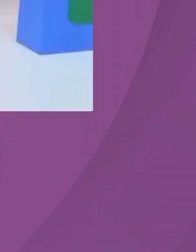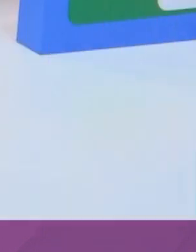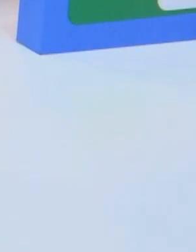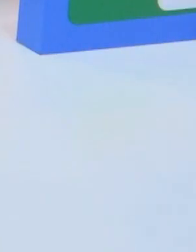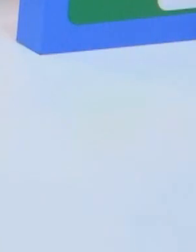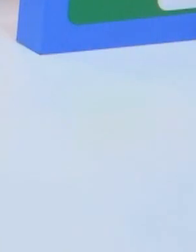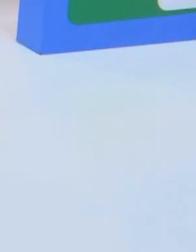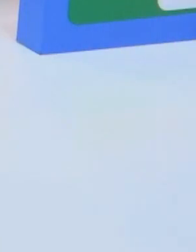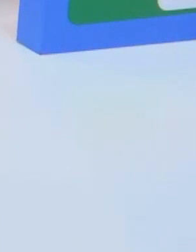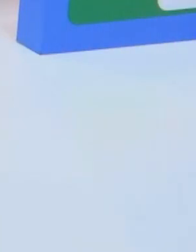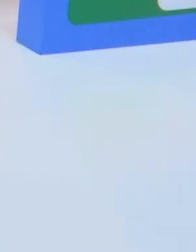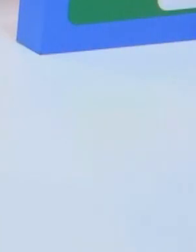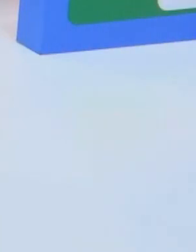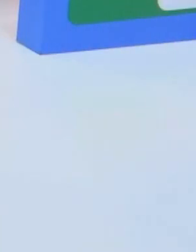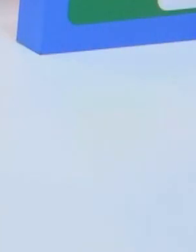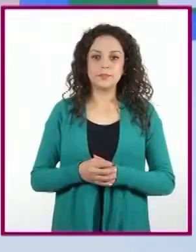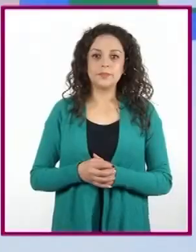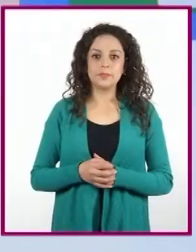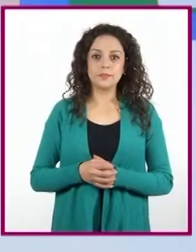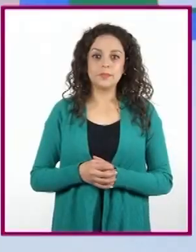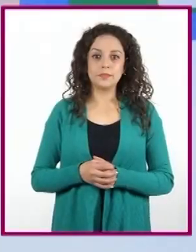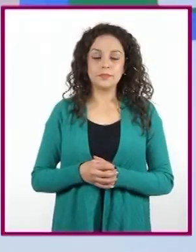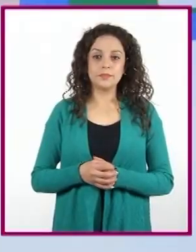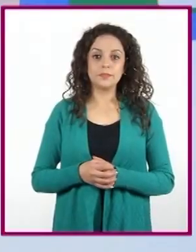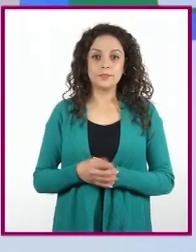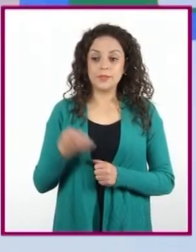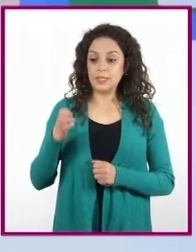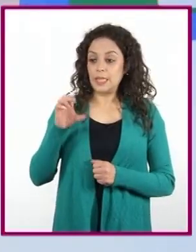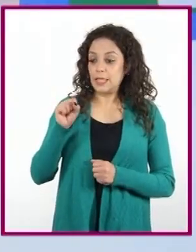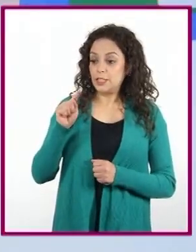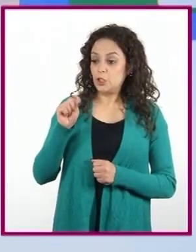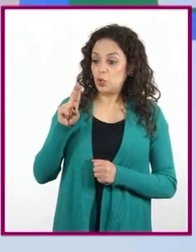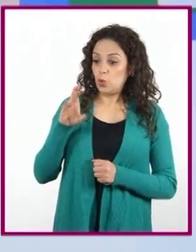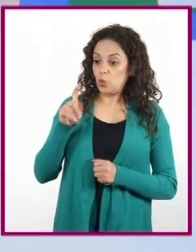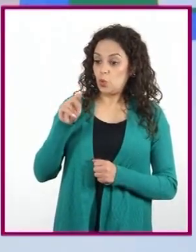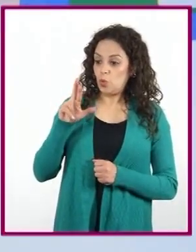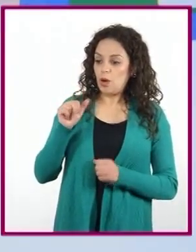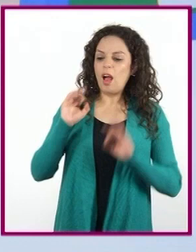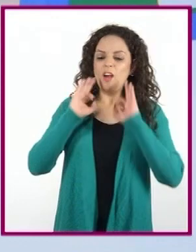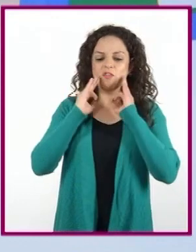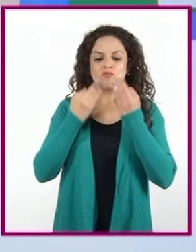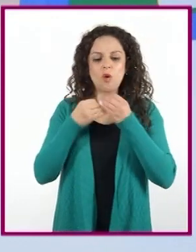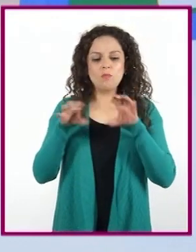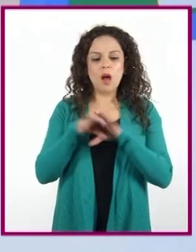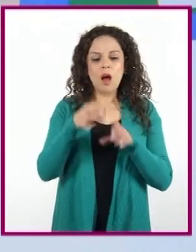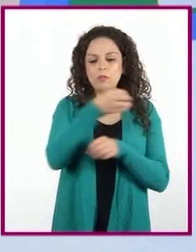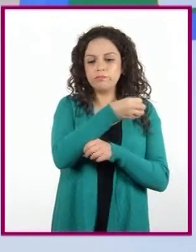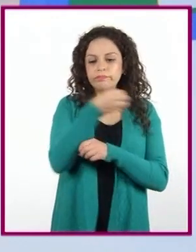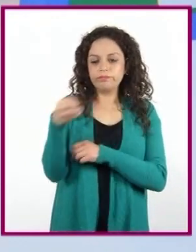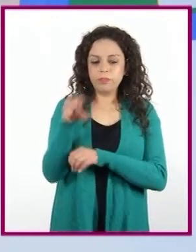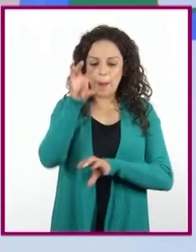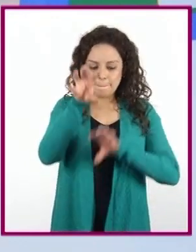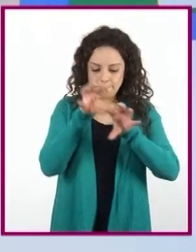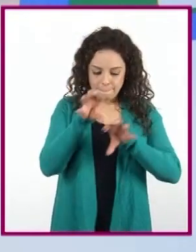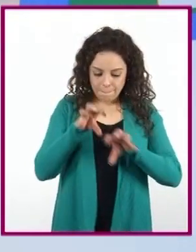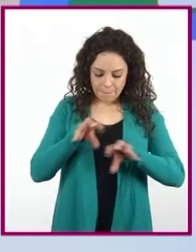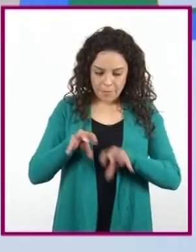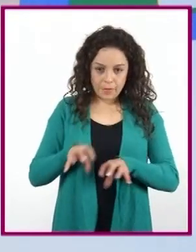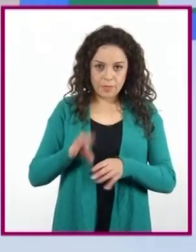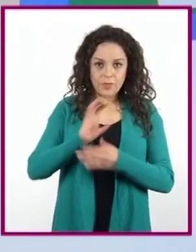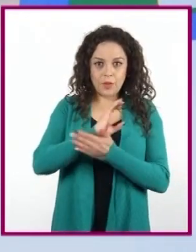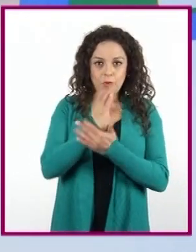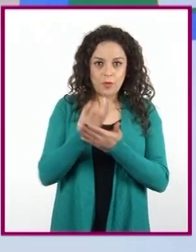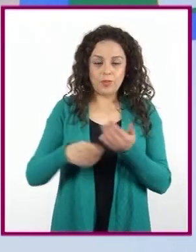información. Entonces, la estructura es el modo como están organizadas las partes de un contrato, que es el